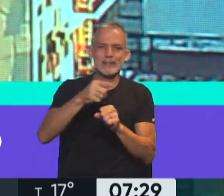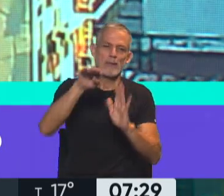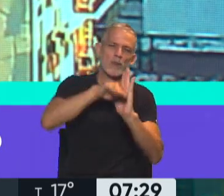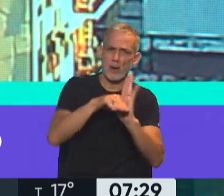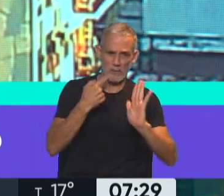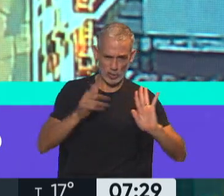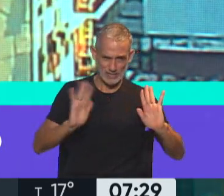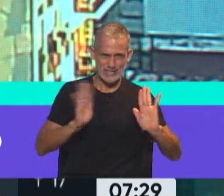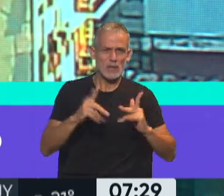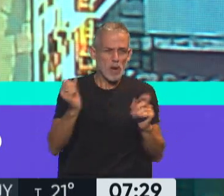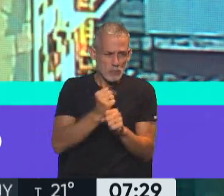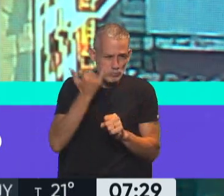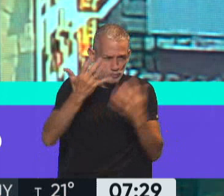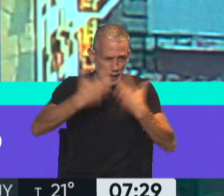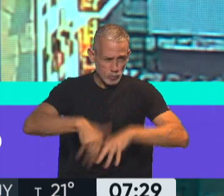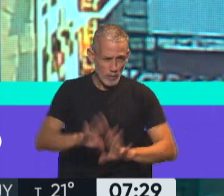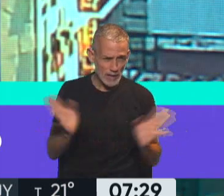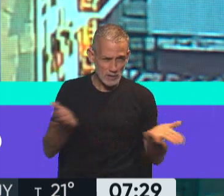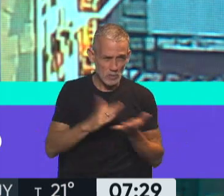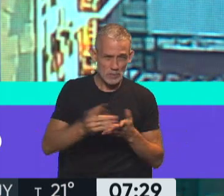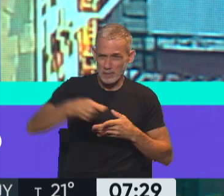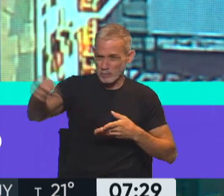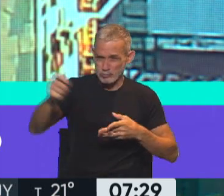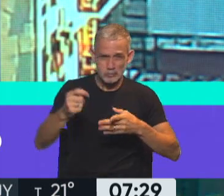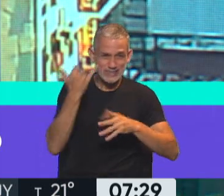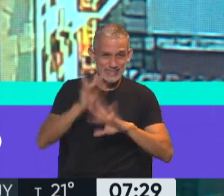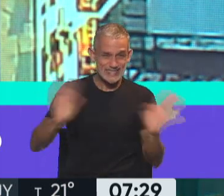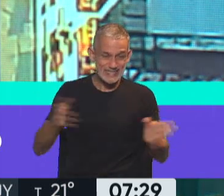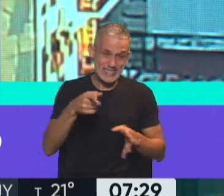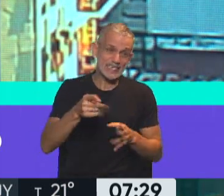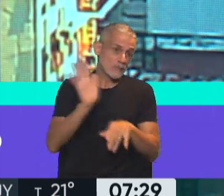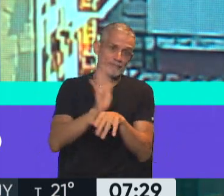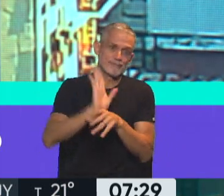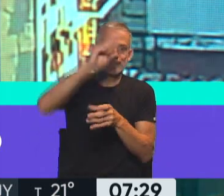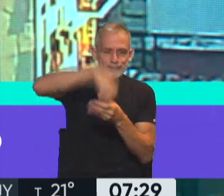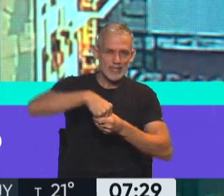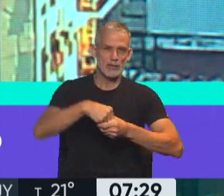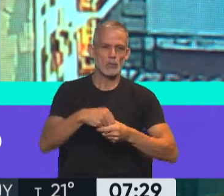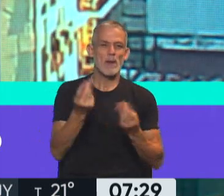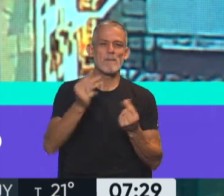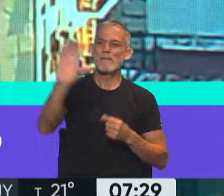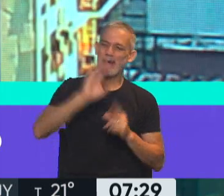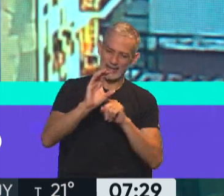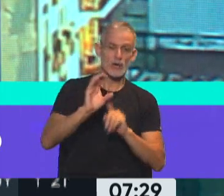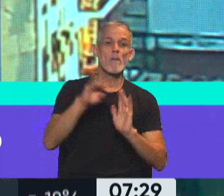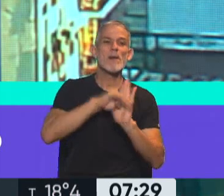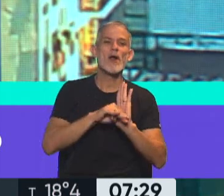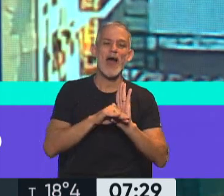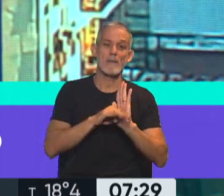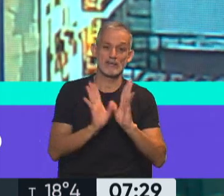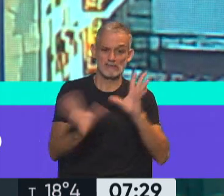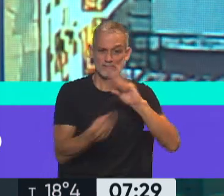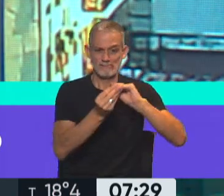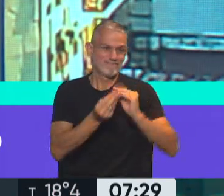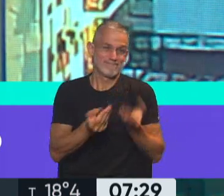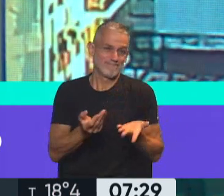queda aprobado directamente porque digamos el programa de facilidades extendidas no es sólo plata es un programa también entonces